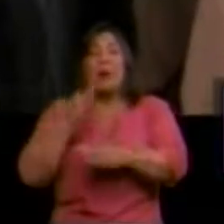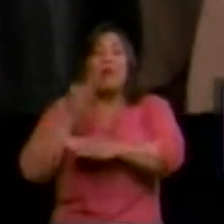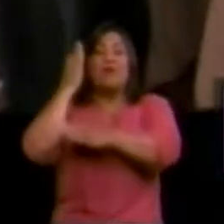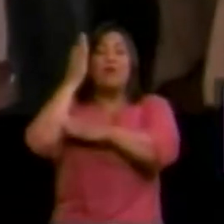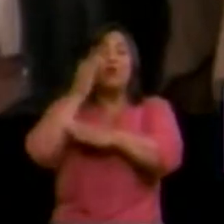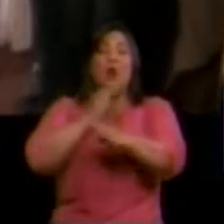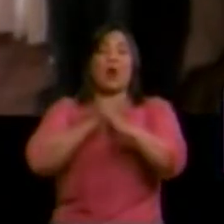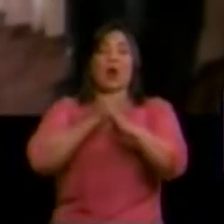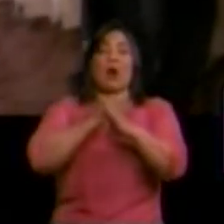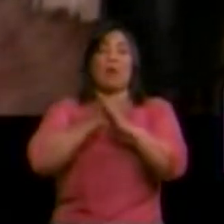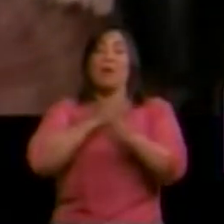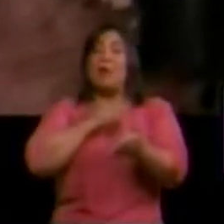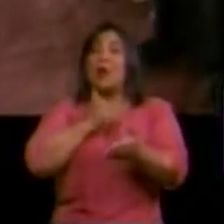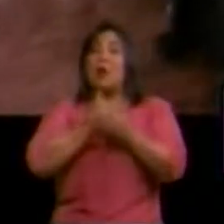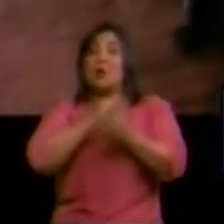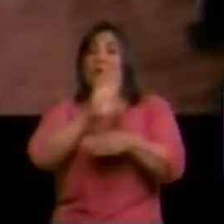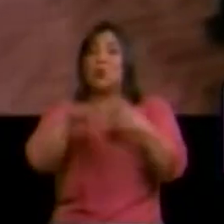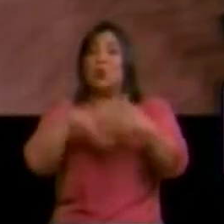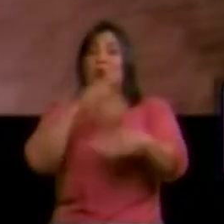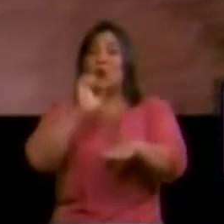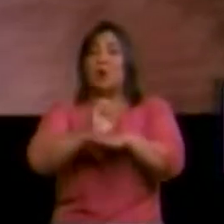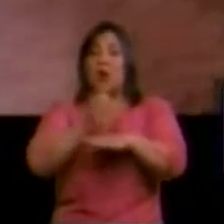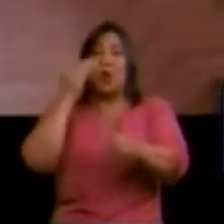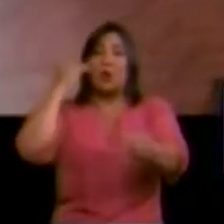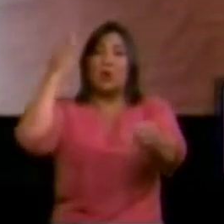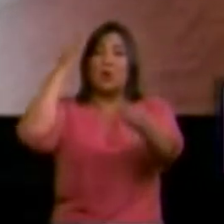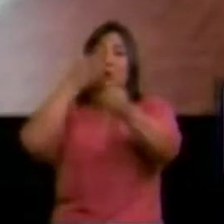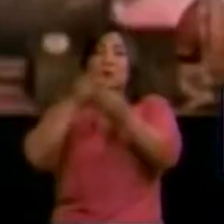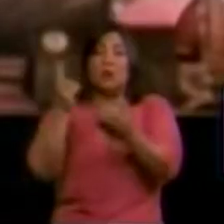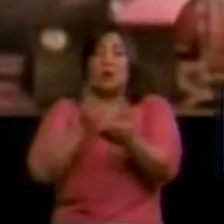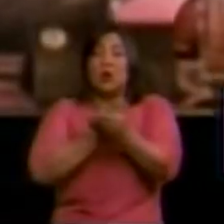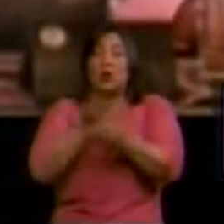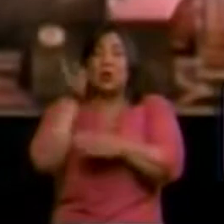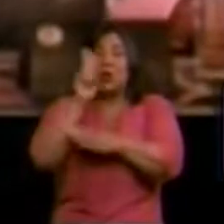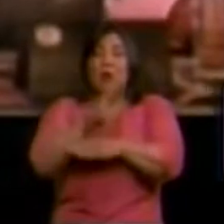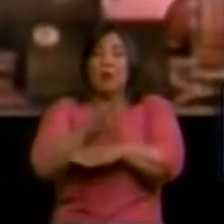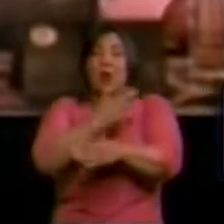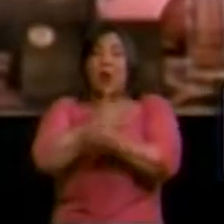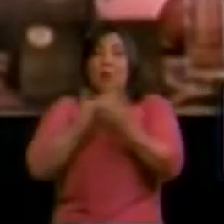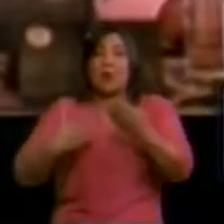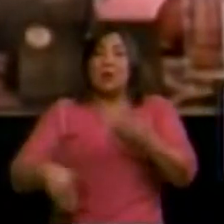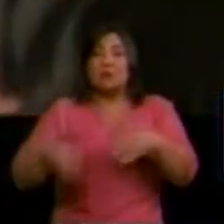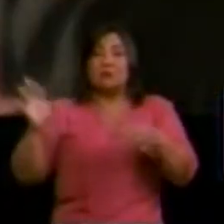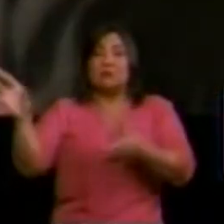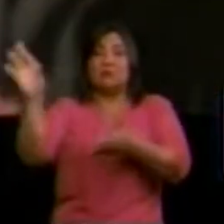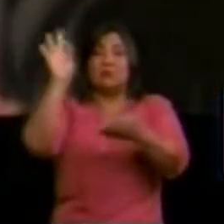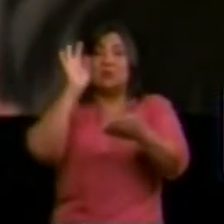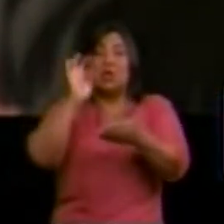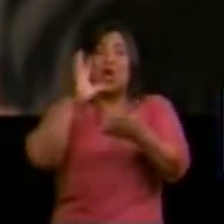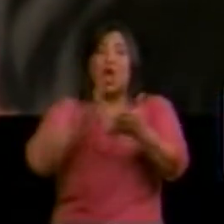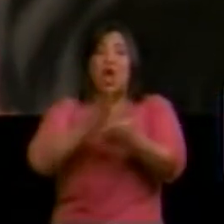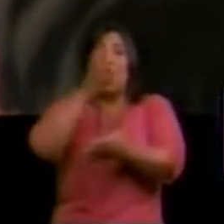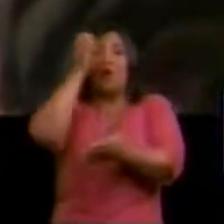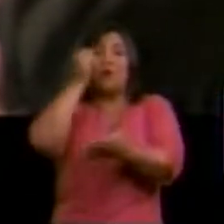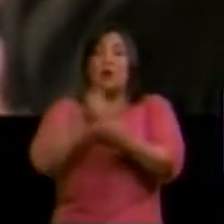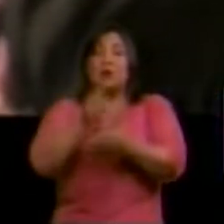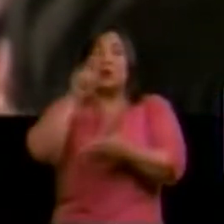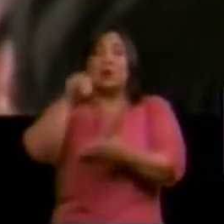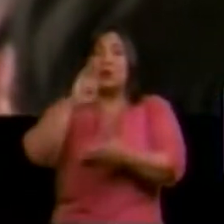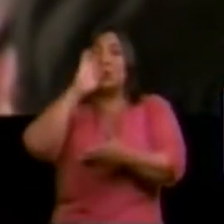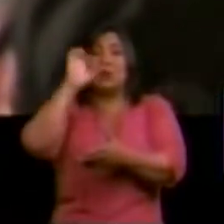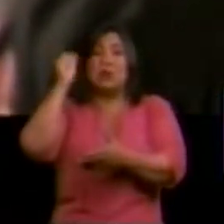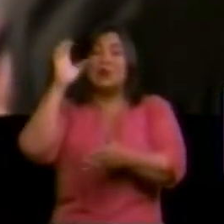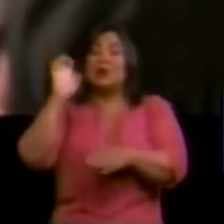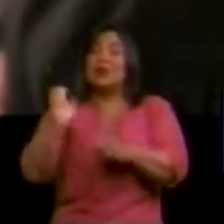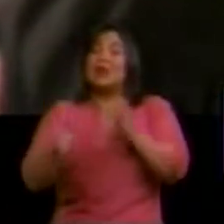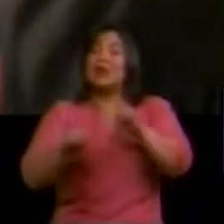de todos los ecuatorianos fue el objetivo de esta reunión. Asimismo, Moreno recibió a representantes de la Confederación Nacional de Organizaciones